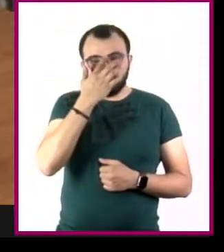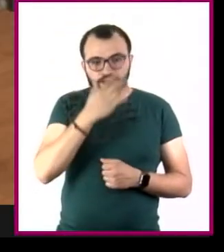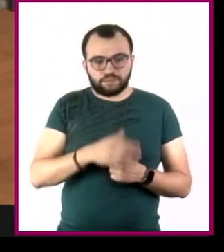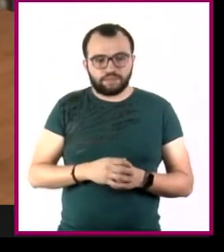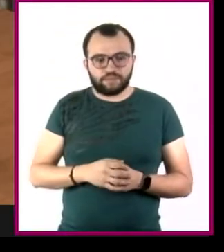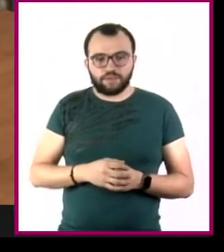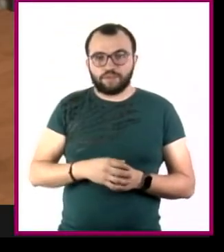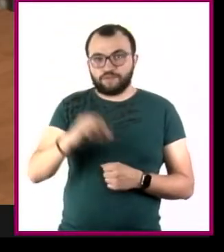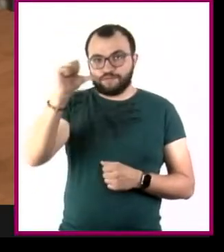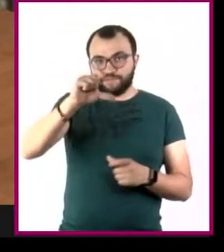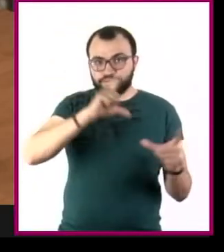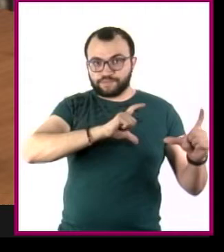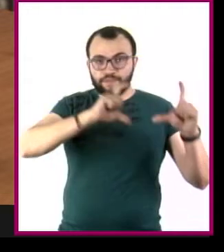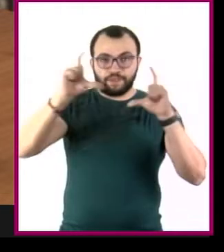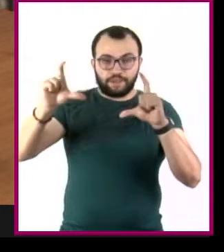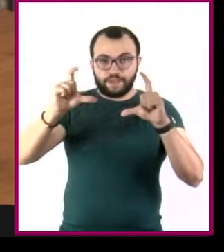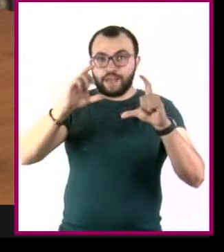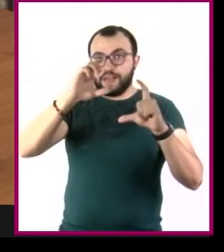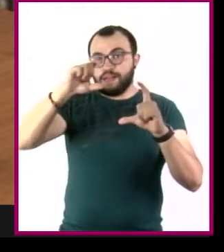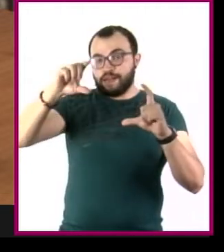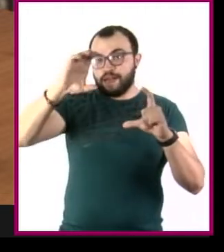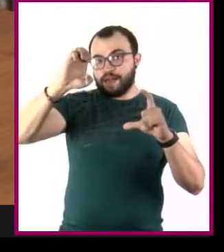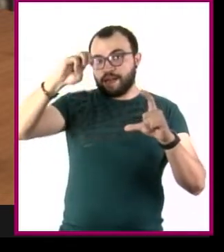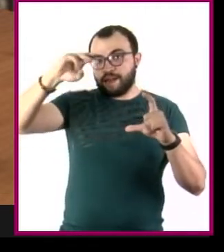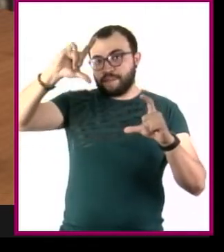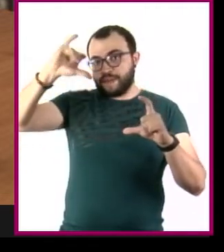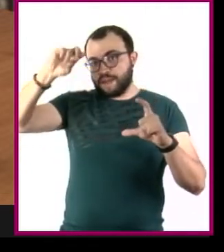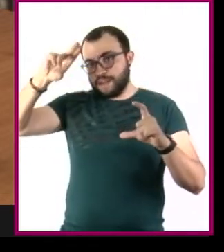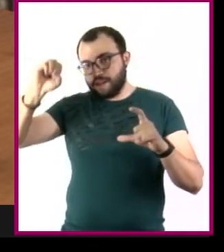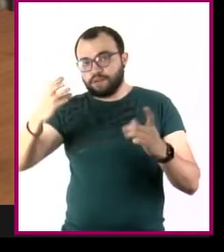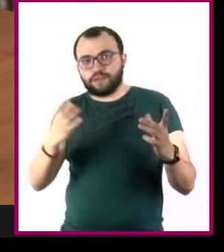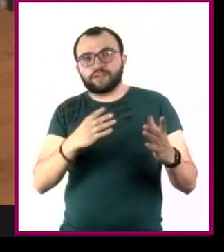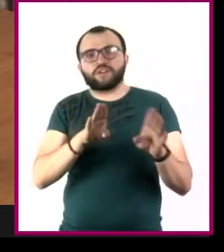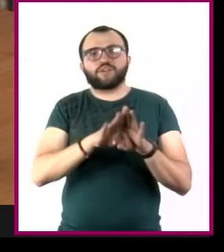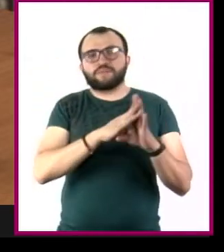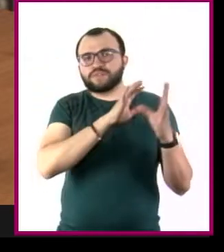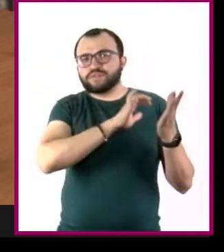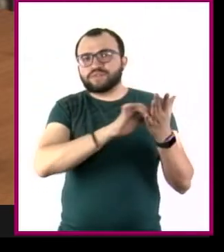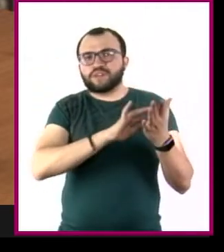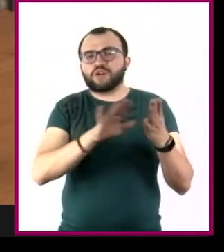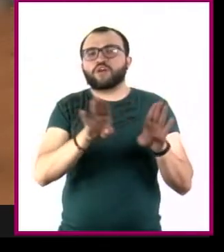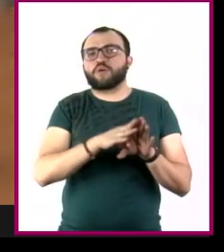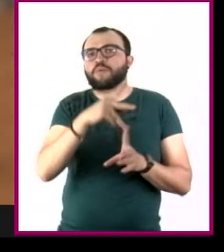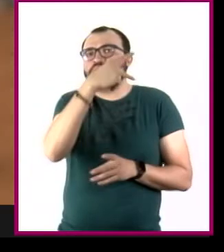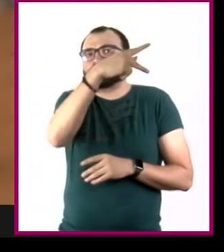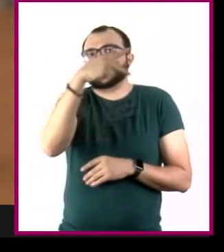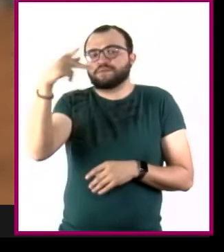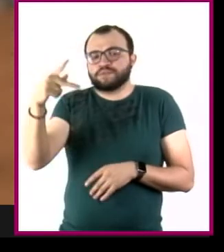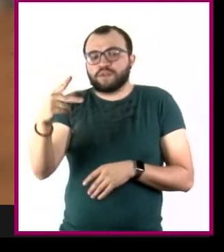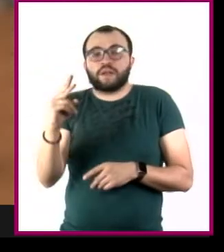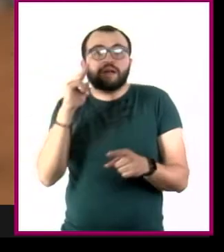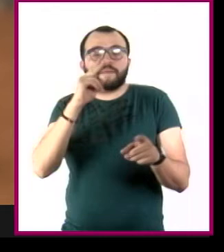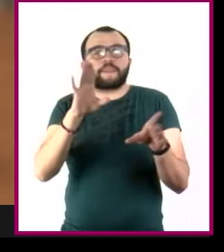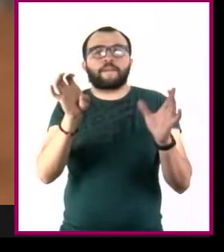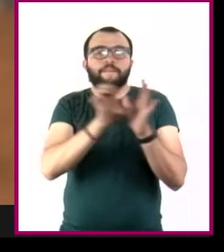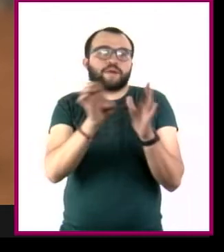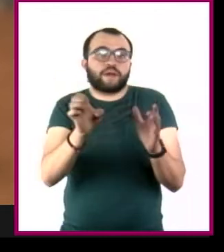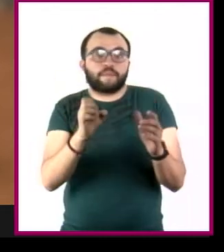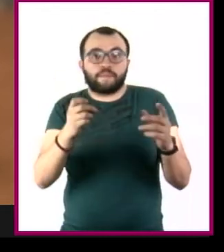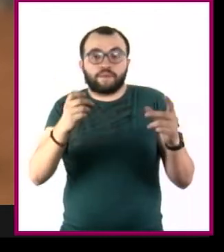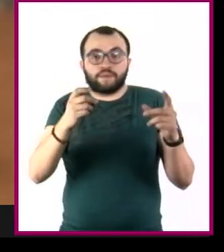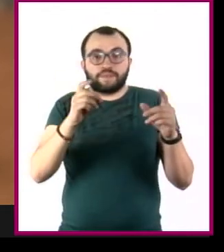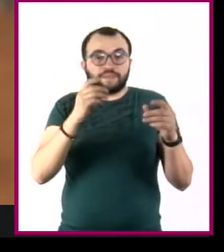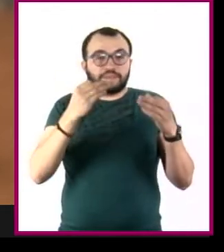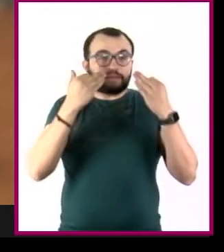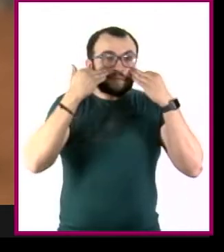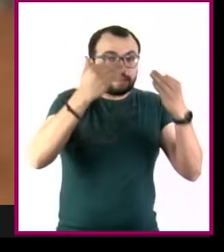En el programa de hoy, Emiliano puso en cuestión una asunción que es parte del sentido común, que los objetos físicos tienen